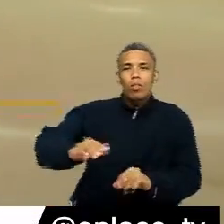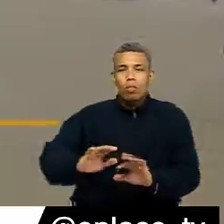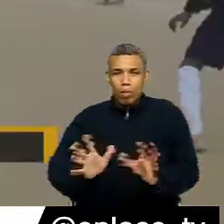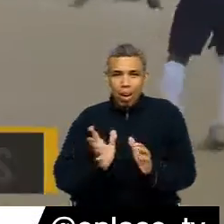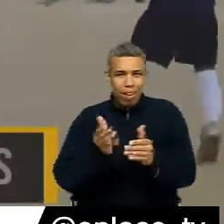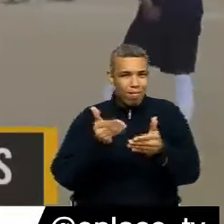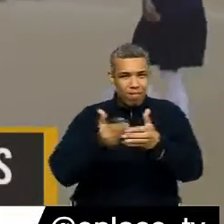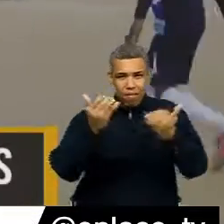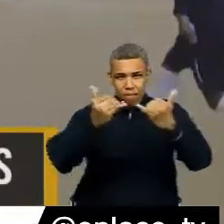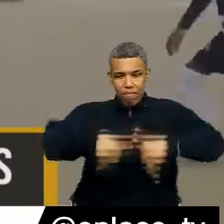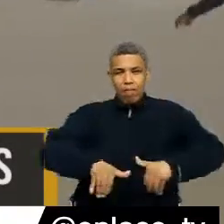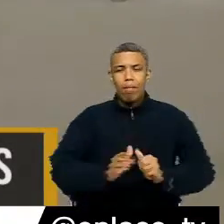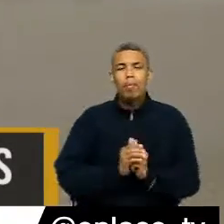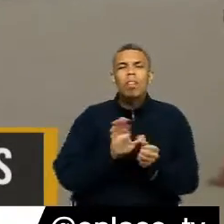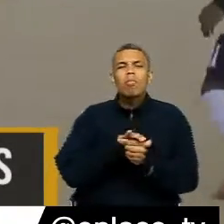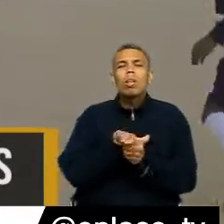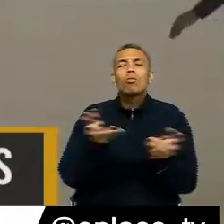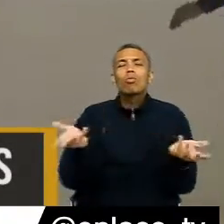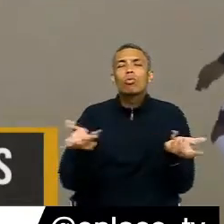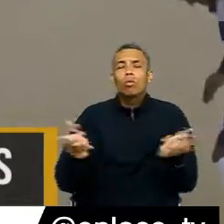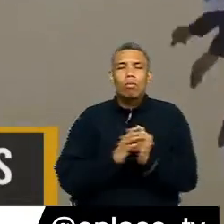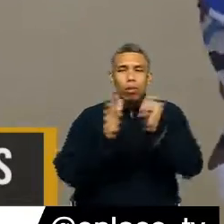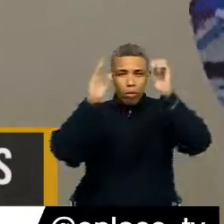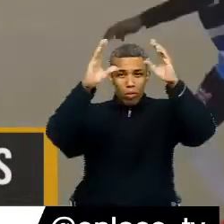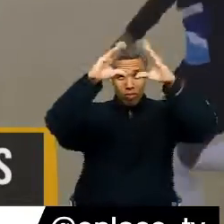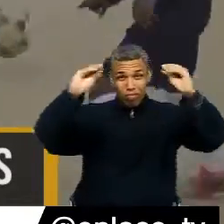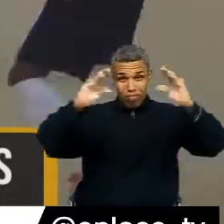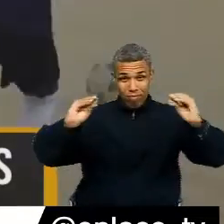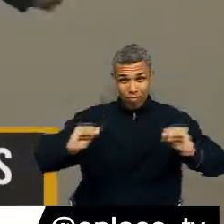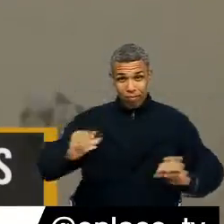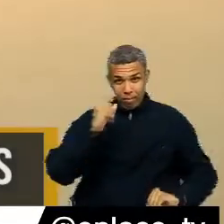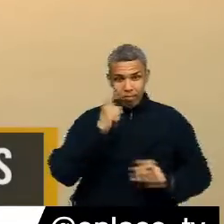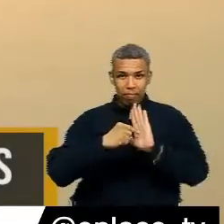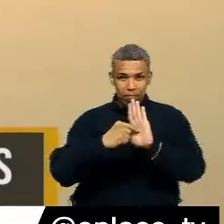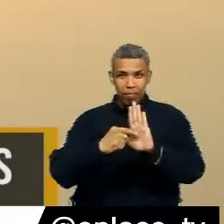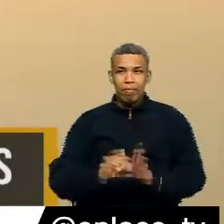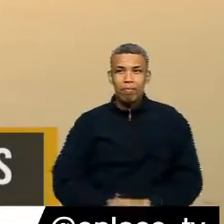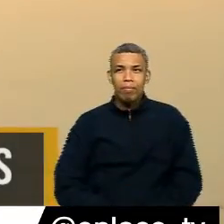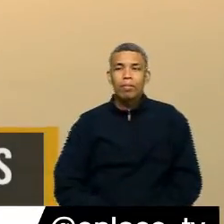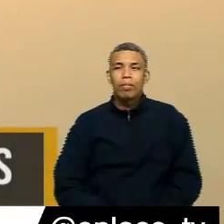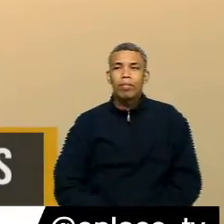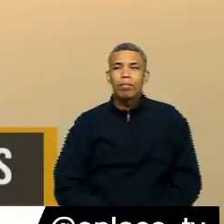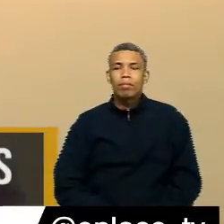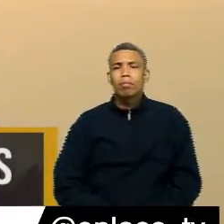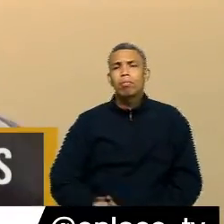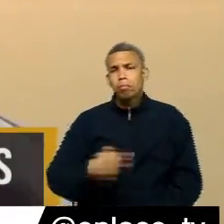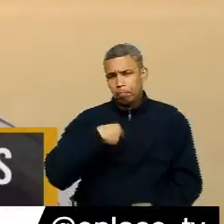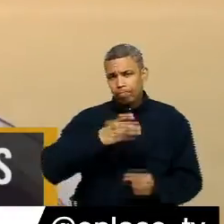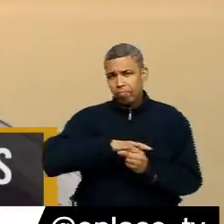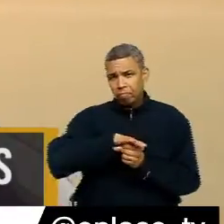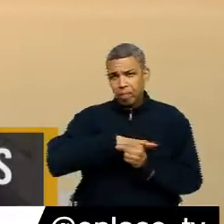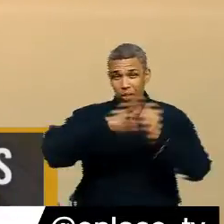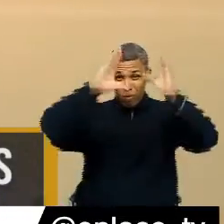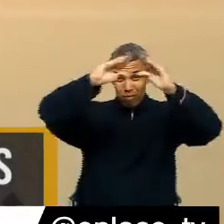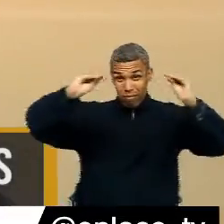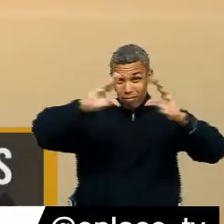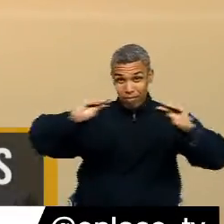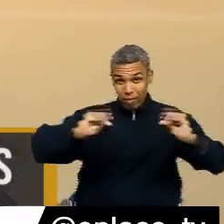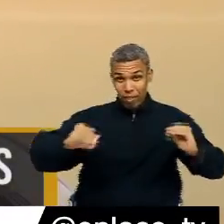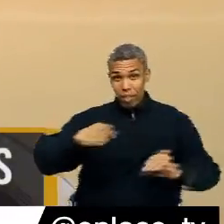Pinos. El comité organizador entregó todos los detalles de la organización. Sí, como presidente de la Junta de Acción Comunal del barrio Los Pinos queremos